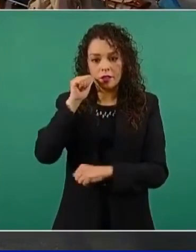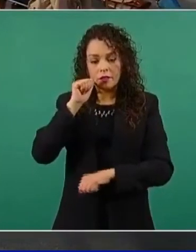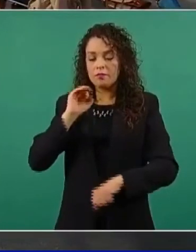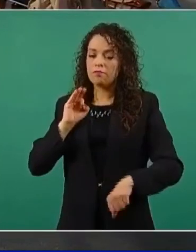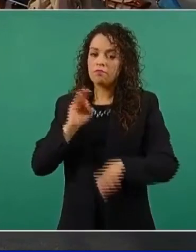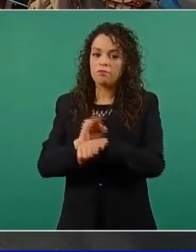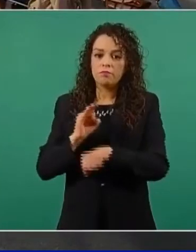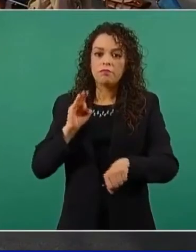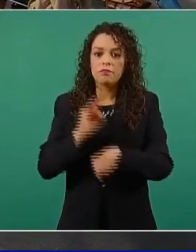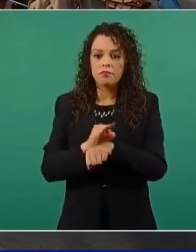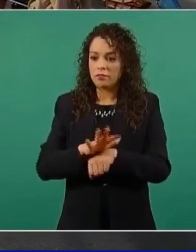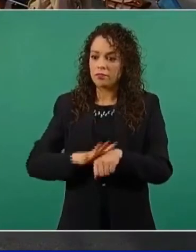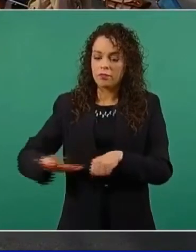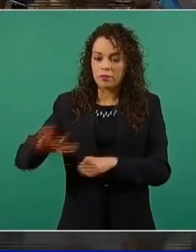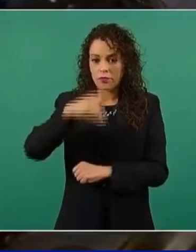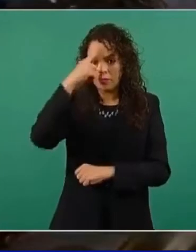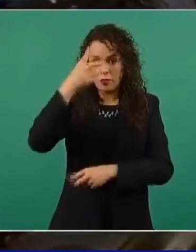justicia.